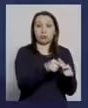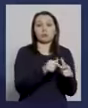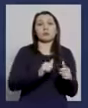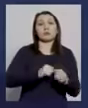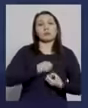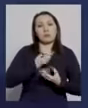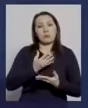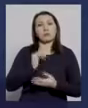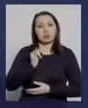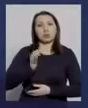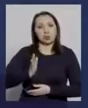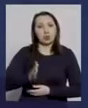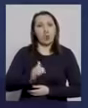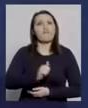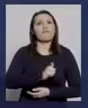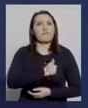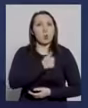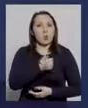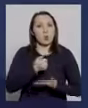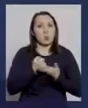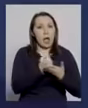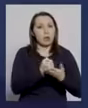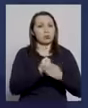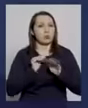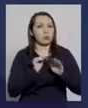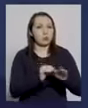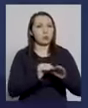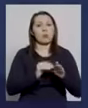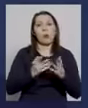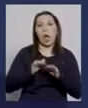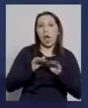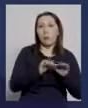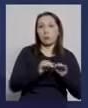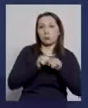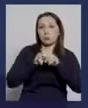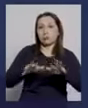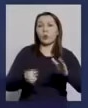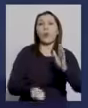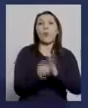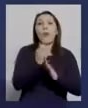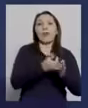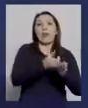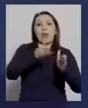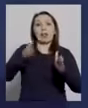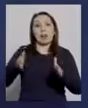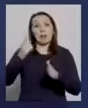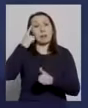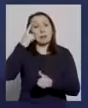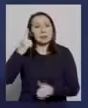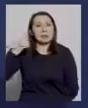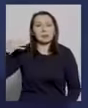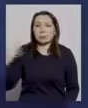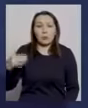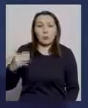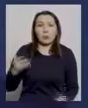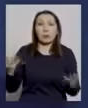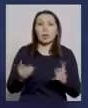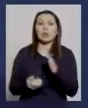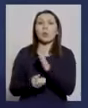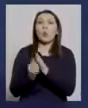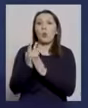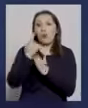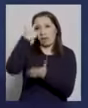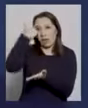voluntad de seguir colaborando con usted fielmente en la respuesta a la pandemia en esta nueva etapa, donde pensamos que es fundamental esta